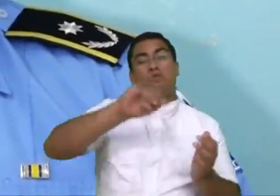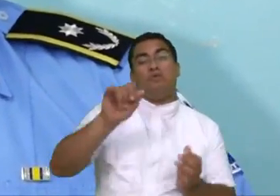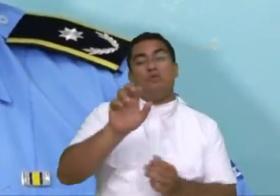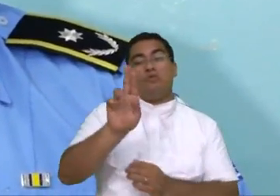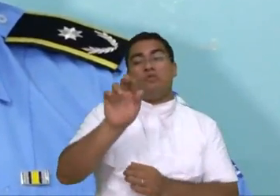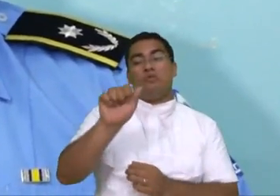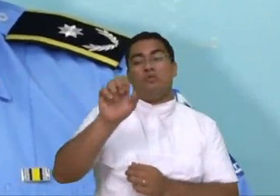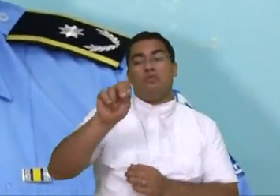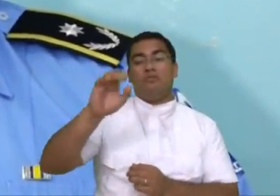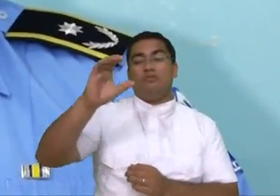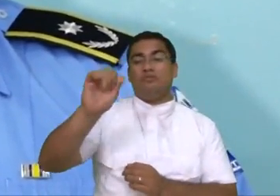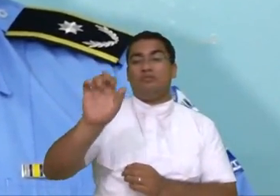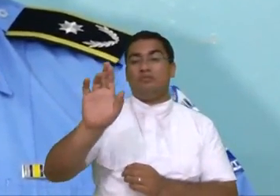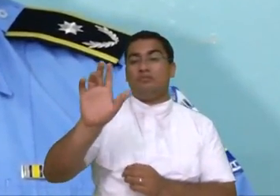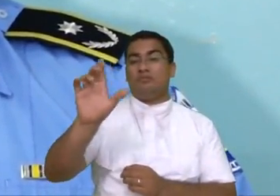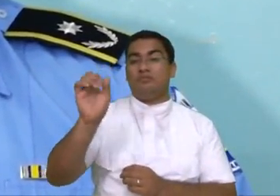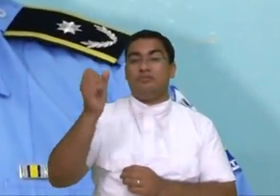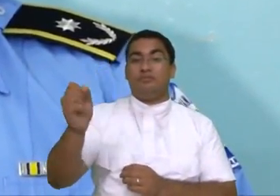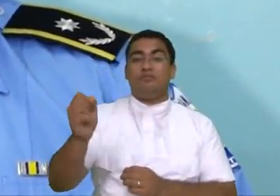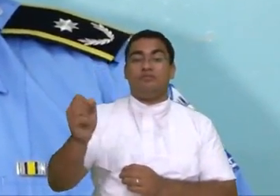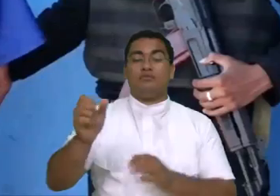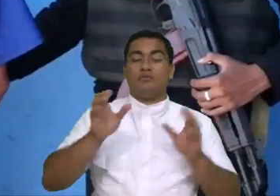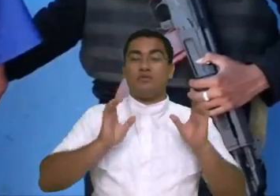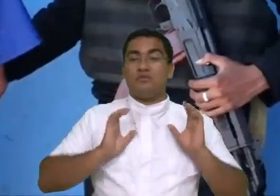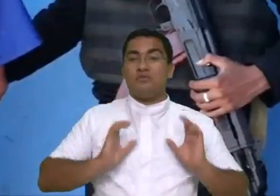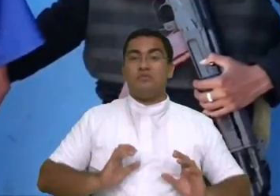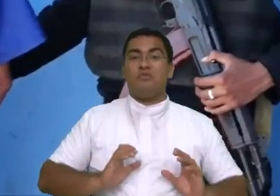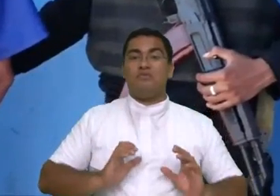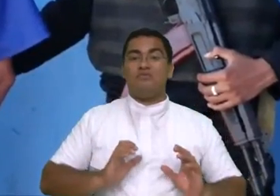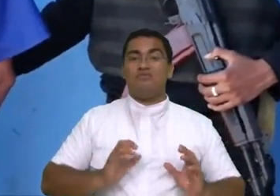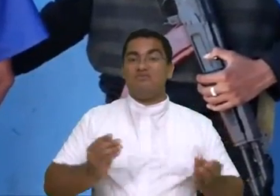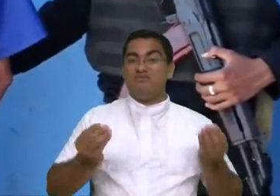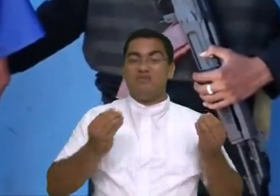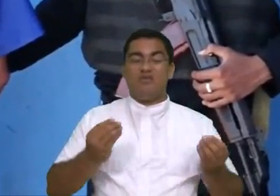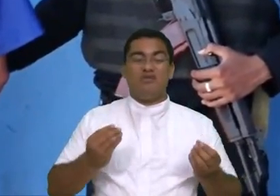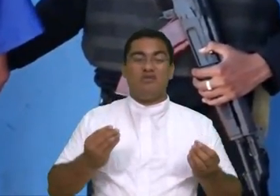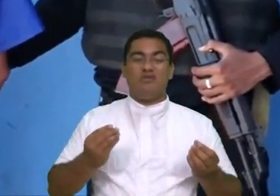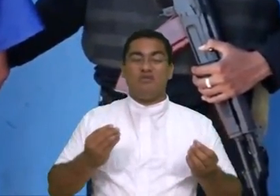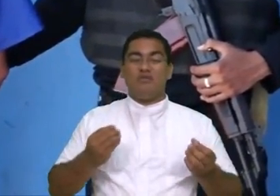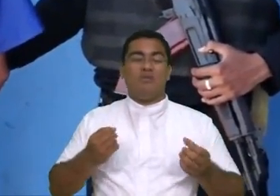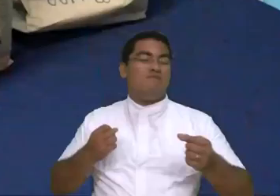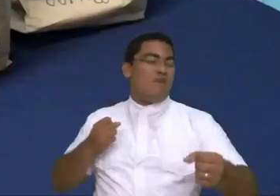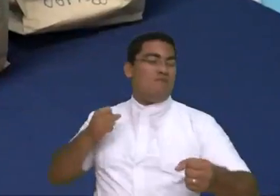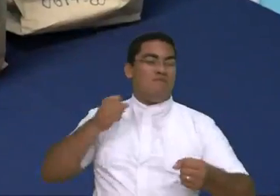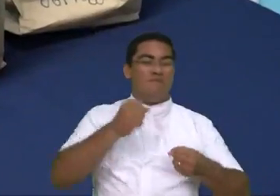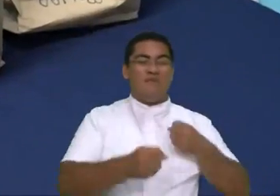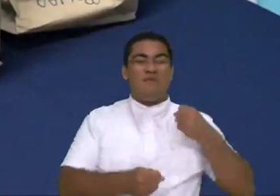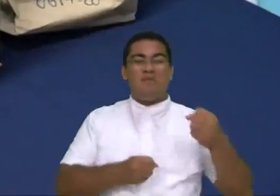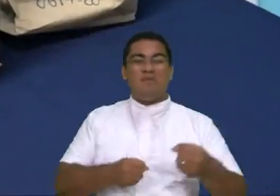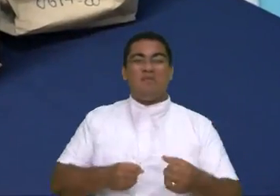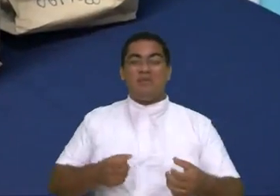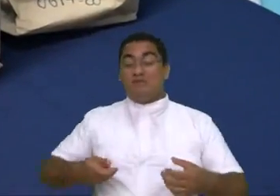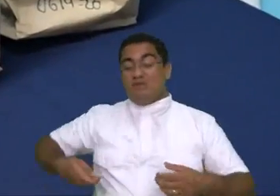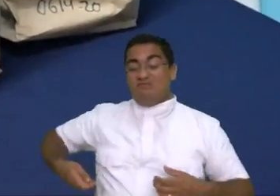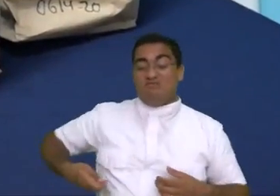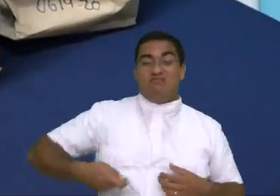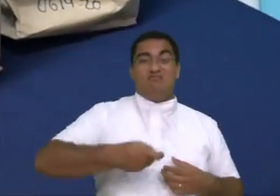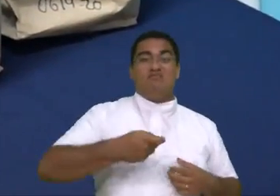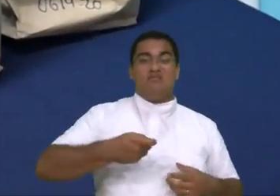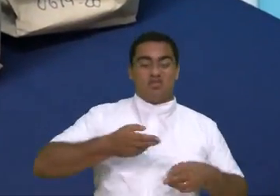Quesada Amador, quien presentaba lesiones ocasionadas con objeto